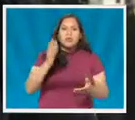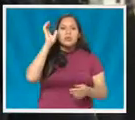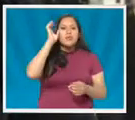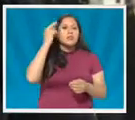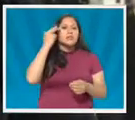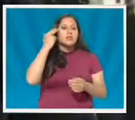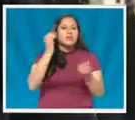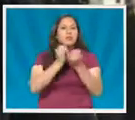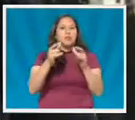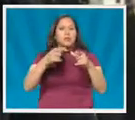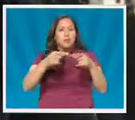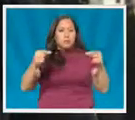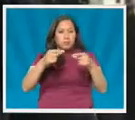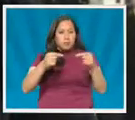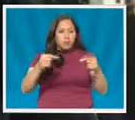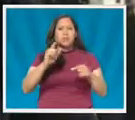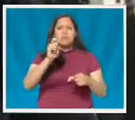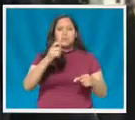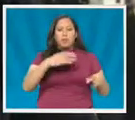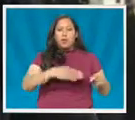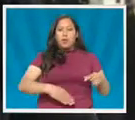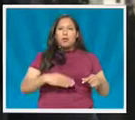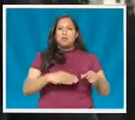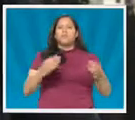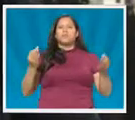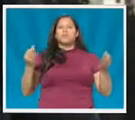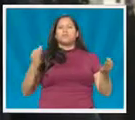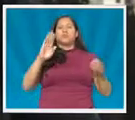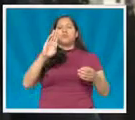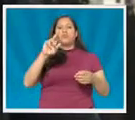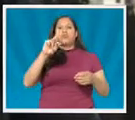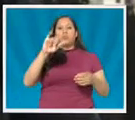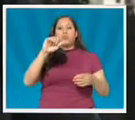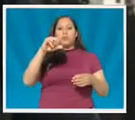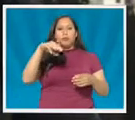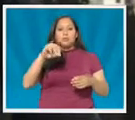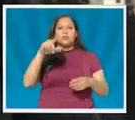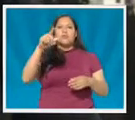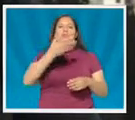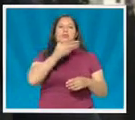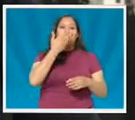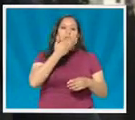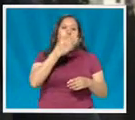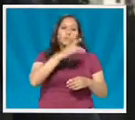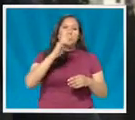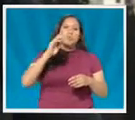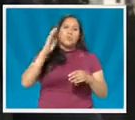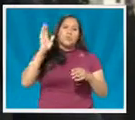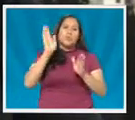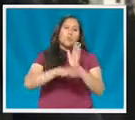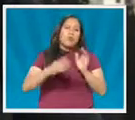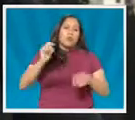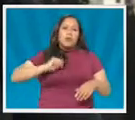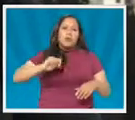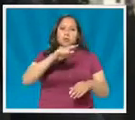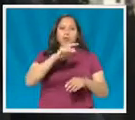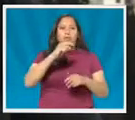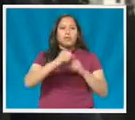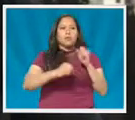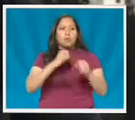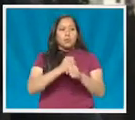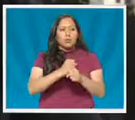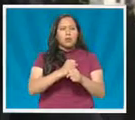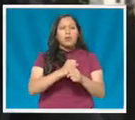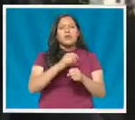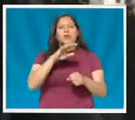dos versiones. El budismo más tradicional chino y el budismo zen, pero esto es en el siglo XIX, finos del